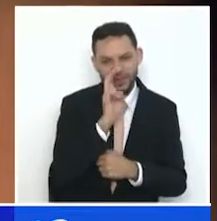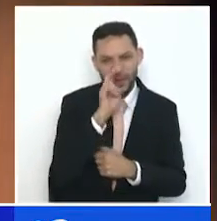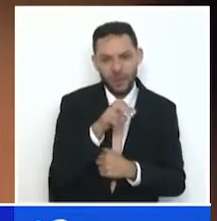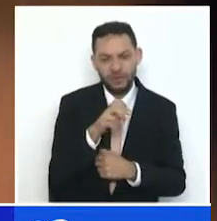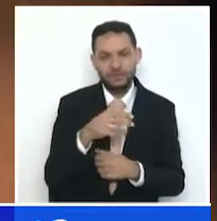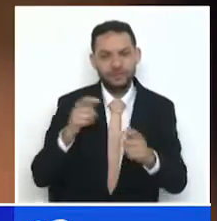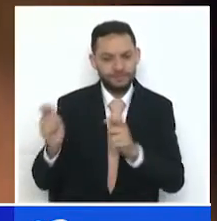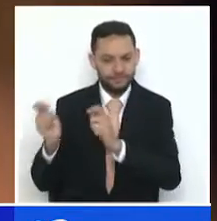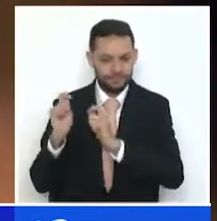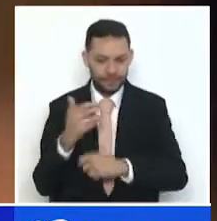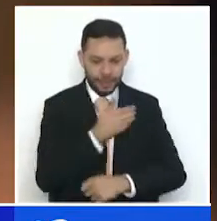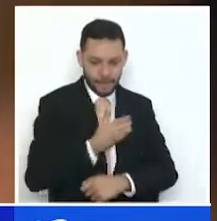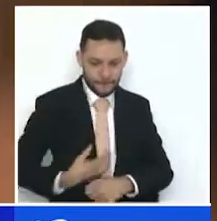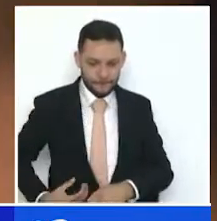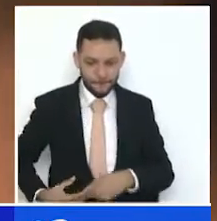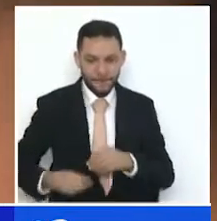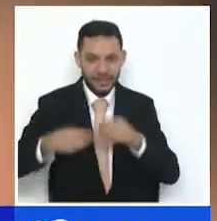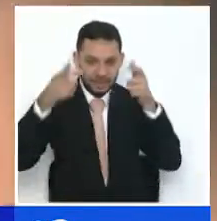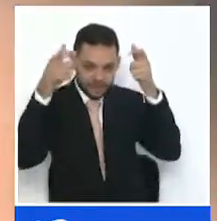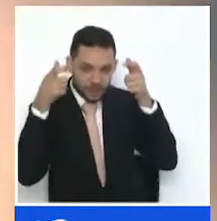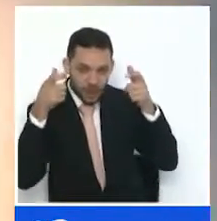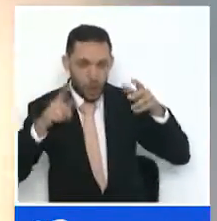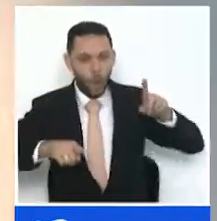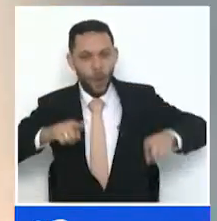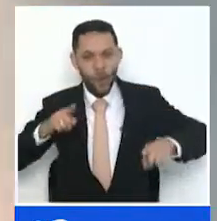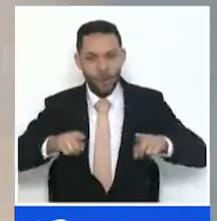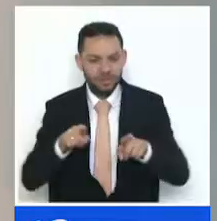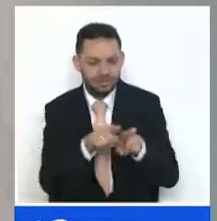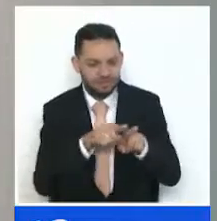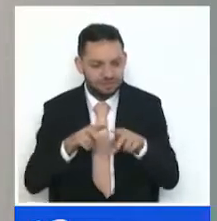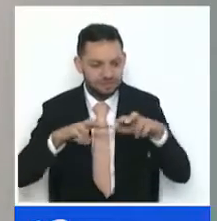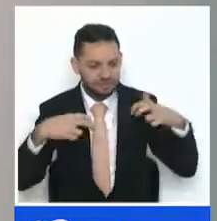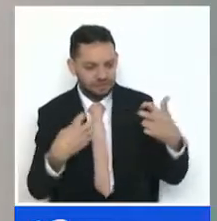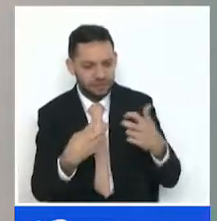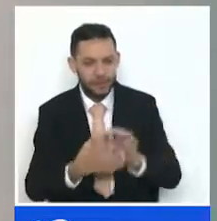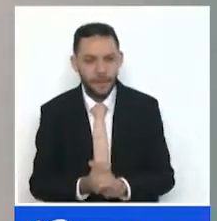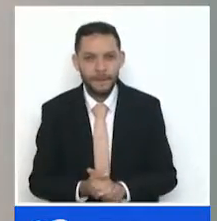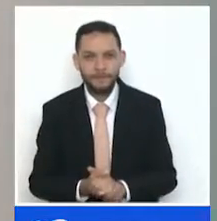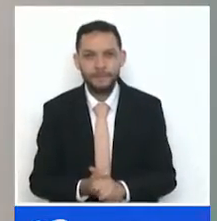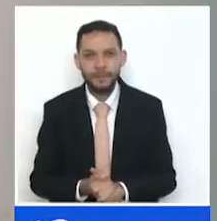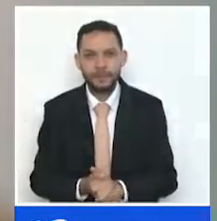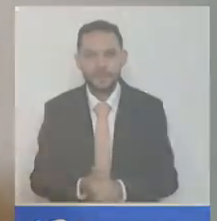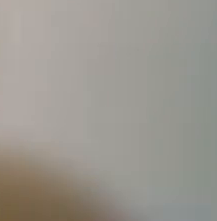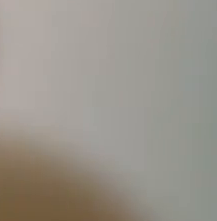de bandas y un gran banquete real. Mucha suerte a las candidatas.